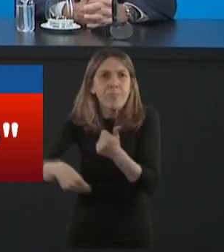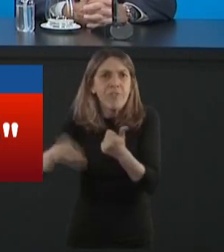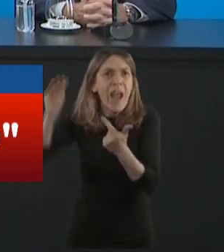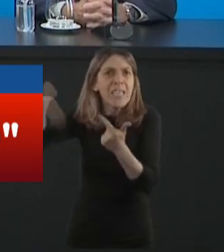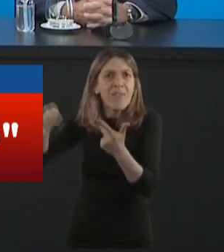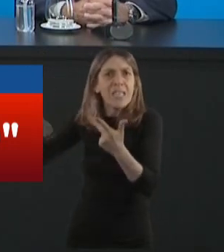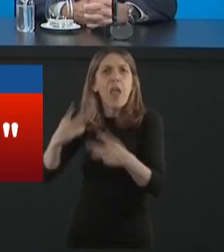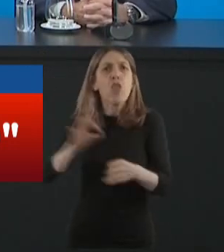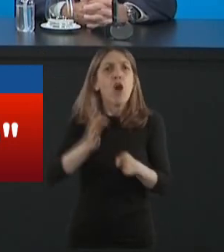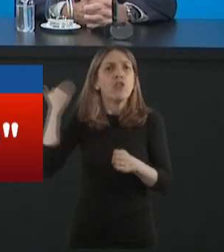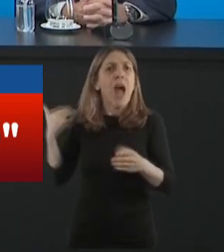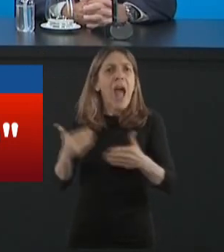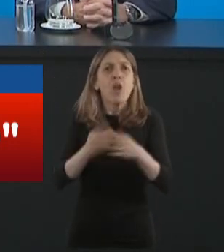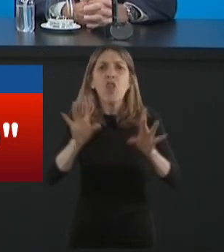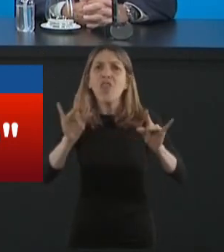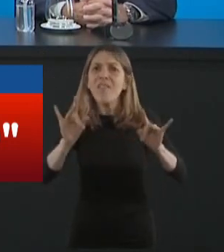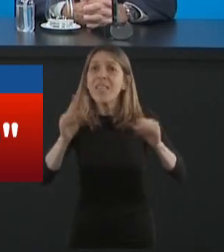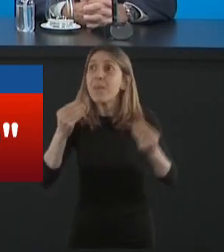fueron 2 años fáciles para la industria.